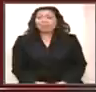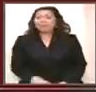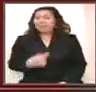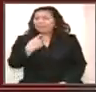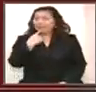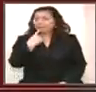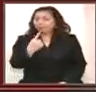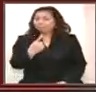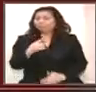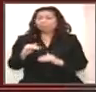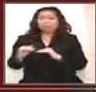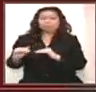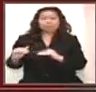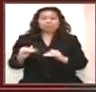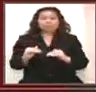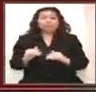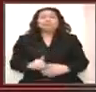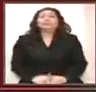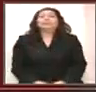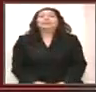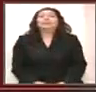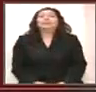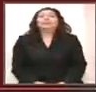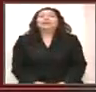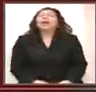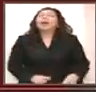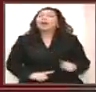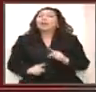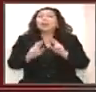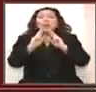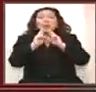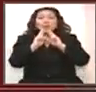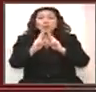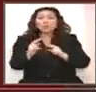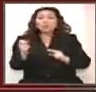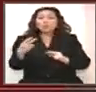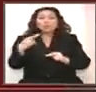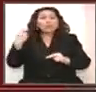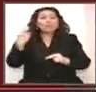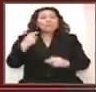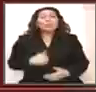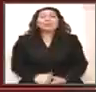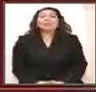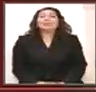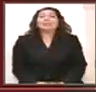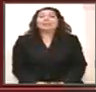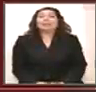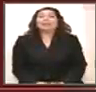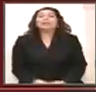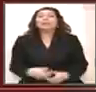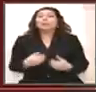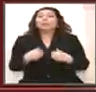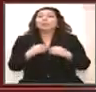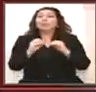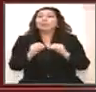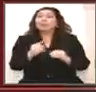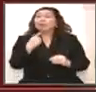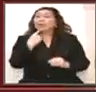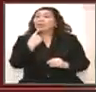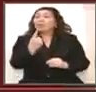Señalados los lineamientos generales y algunos de los resultados de la segunda política, me propongo